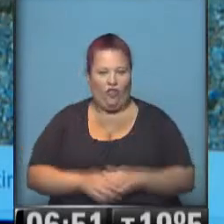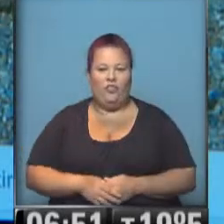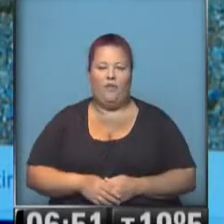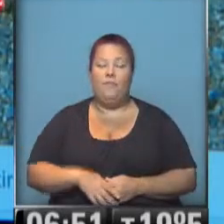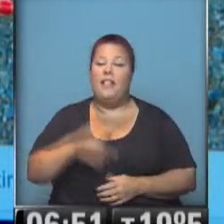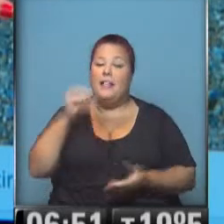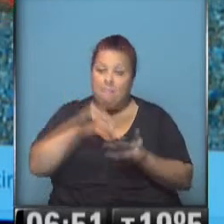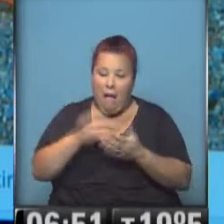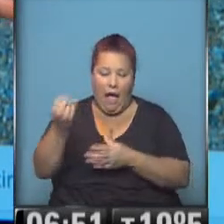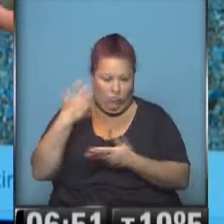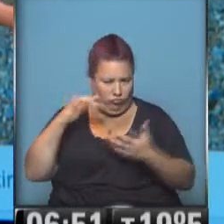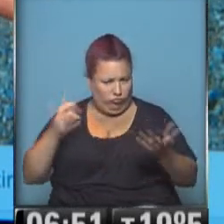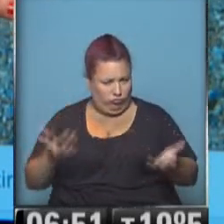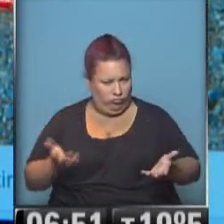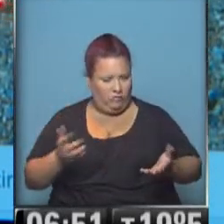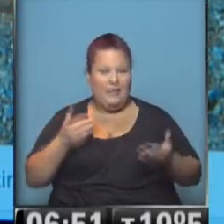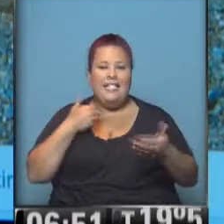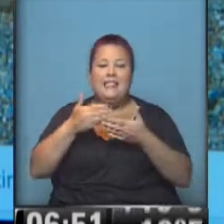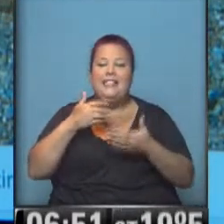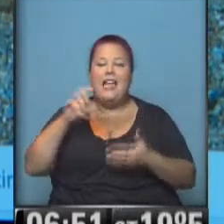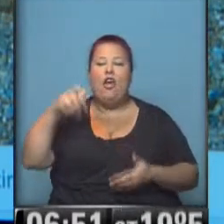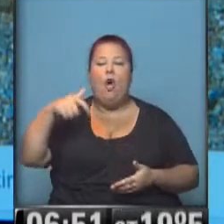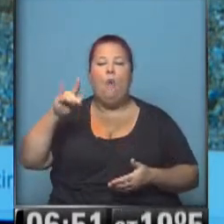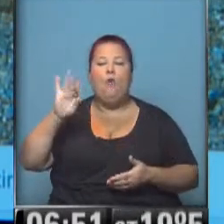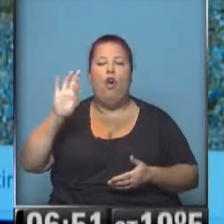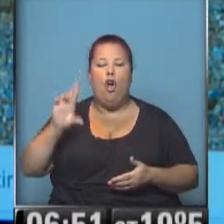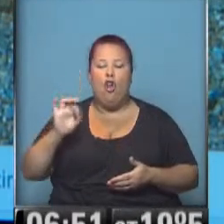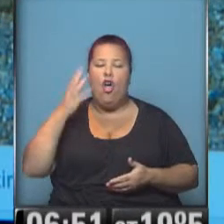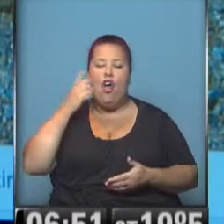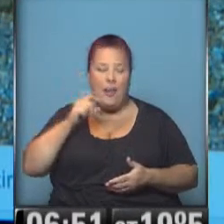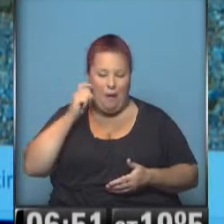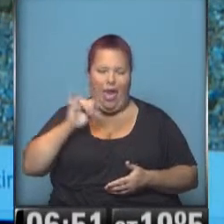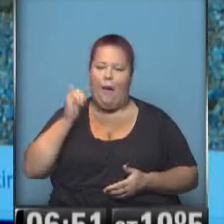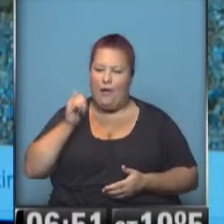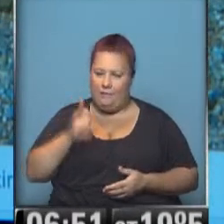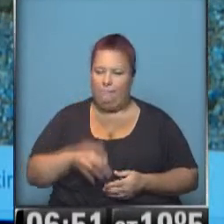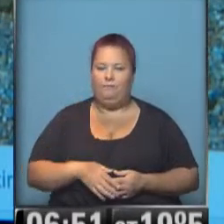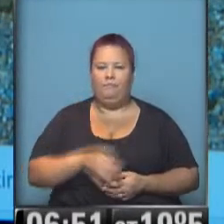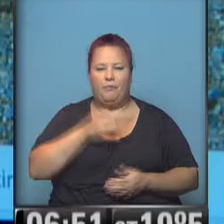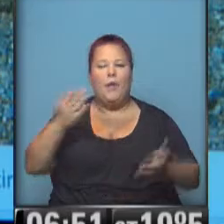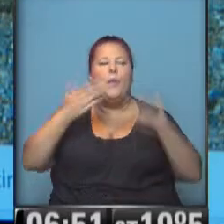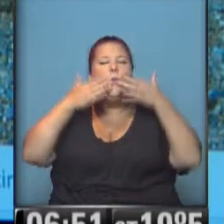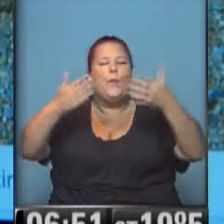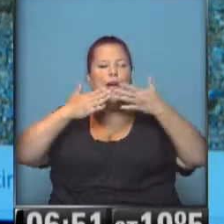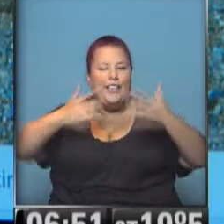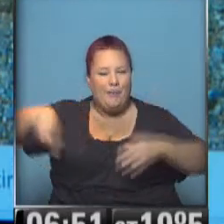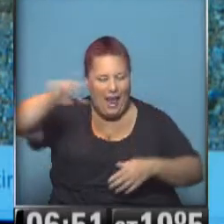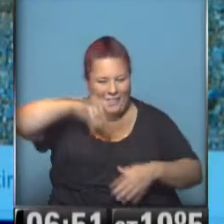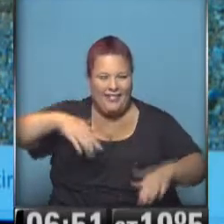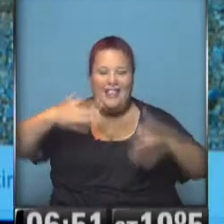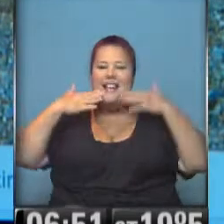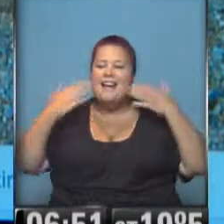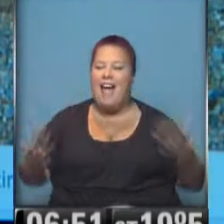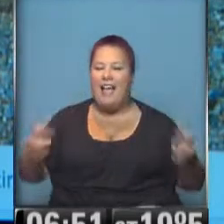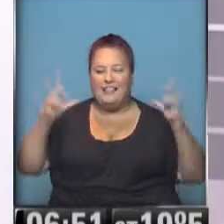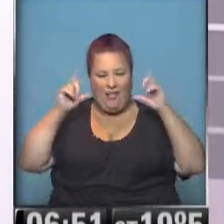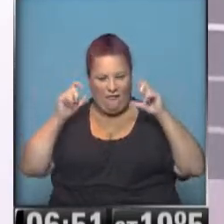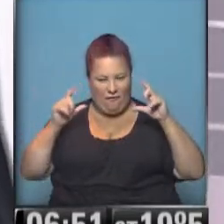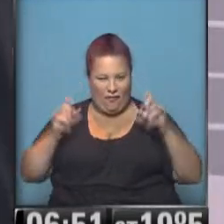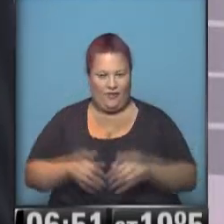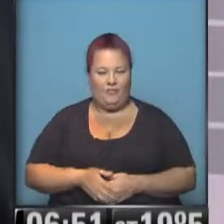querés, manda más, por supuesto. Cerca de Comodoro. Cerca de Comodoro, sí, efectivamente. Sí. Besazos para todos ustedes, gracias por las